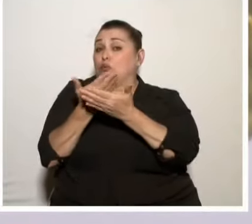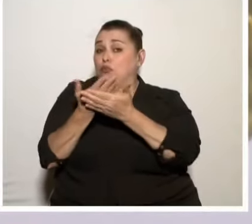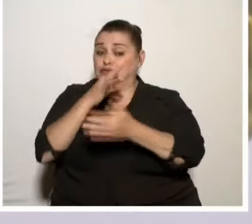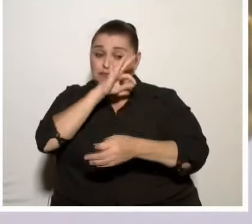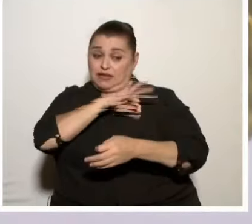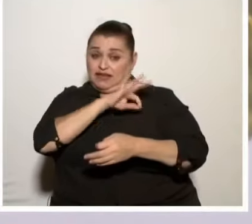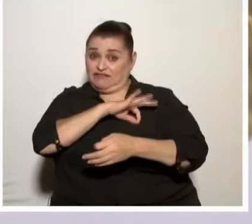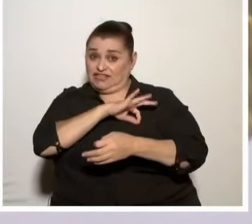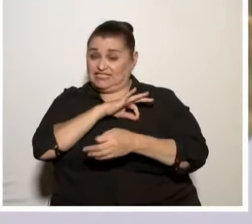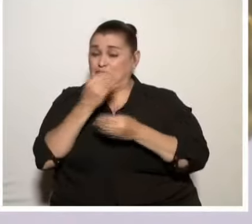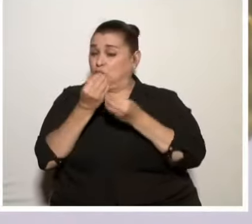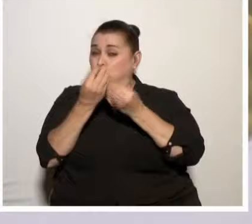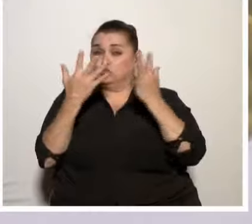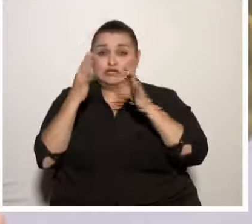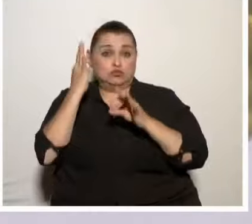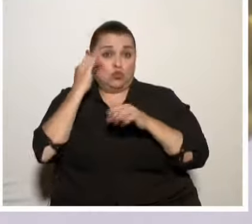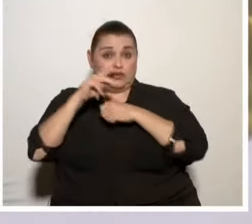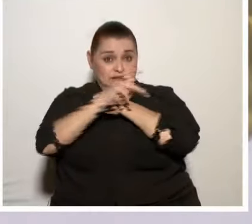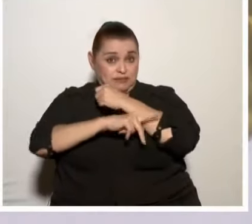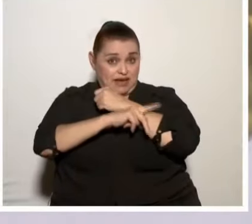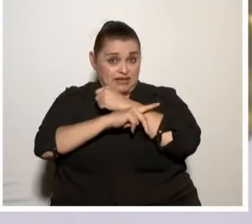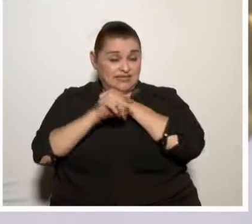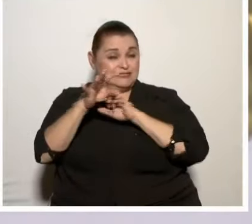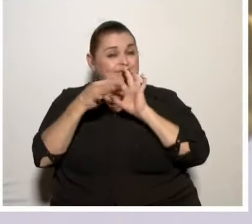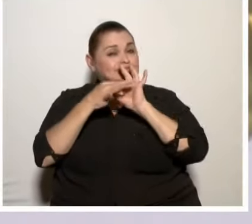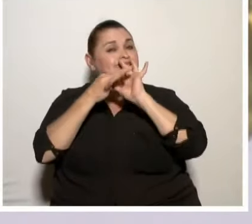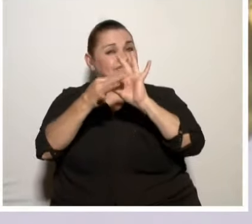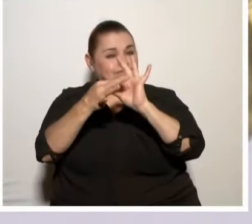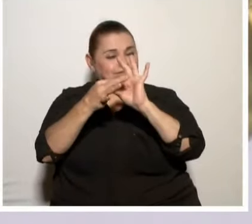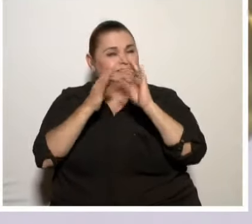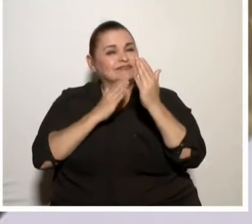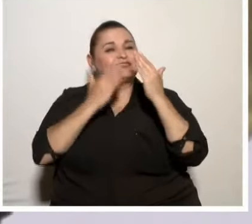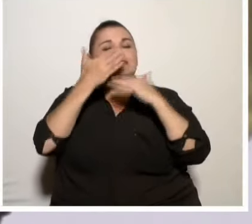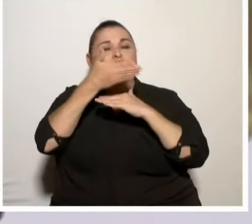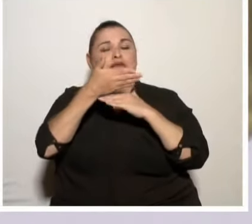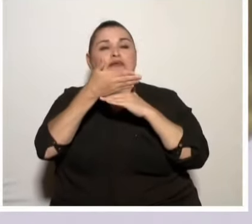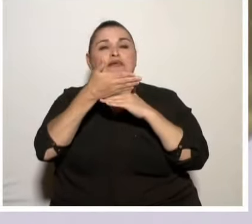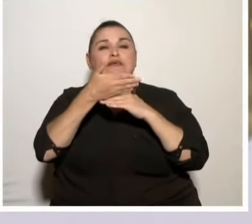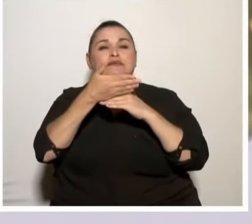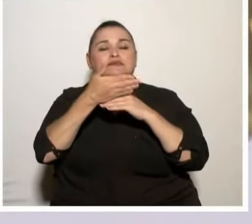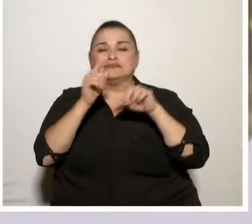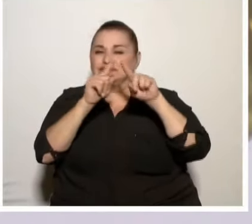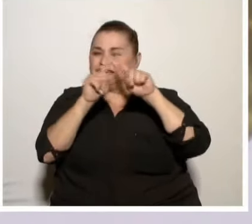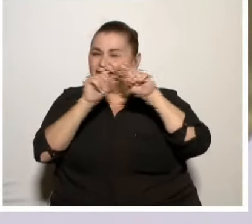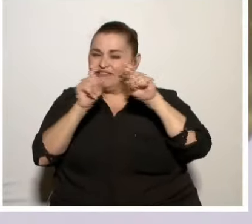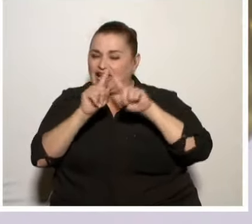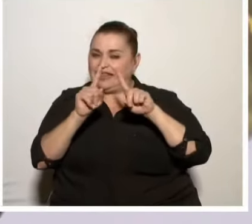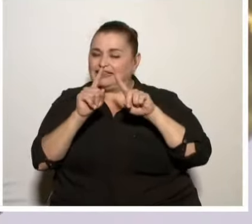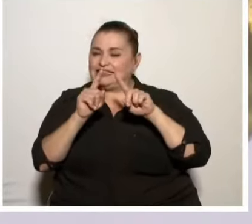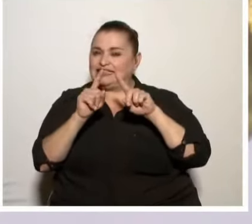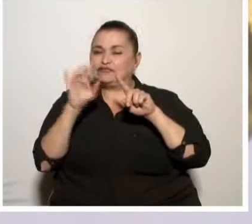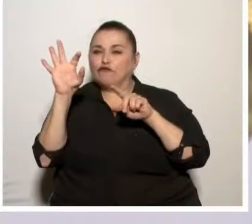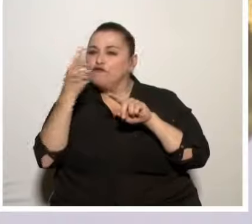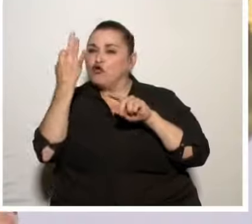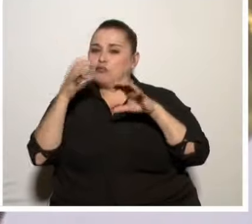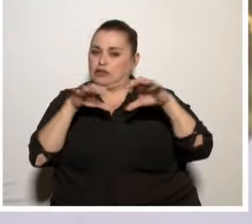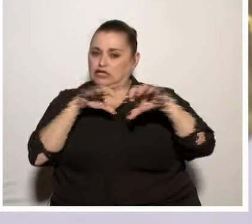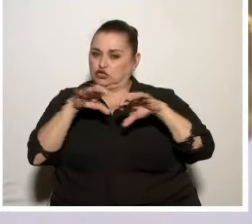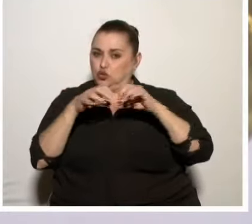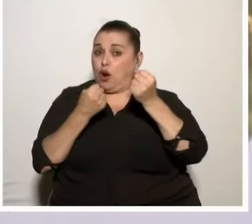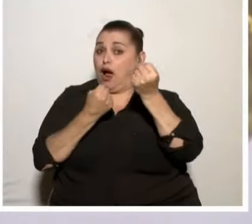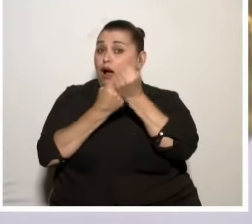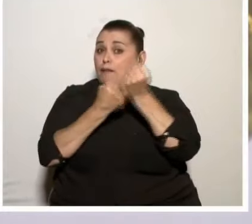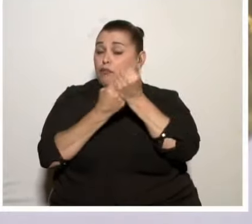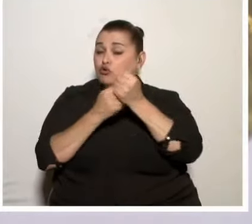beneficiaría a muchísimas mujeres en el país y es la que tiene que ver a través de distintas líneas de acción con el apoyo a